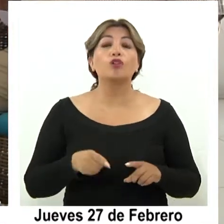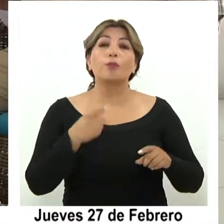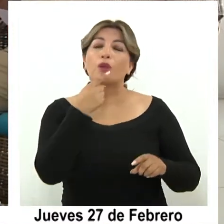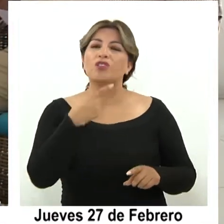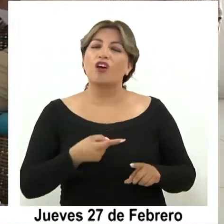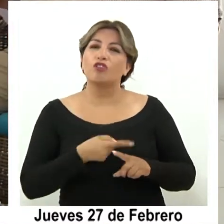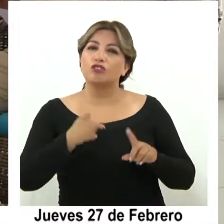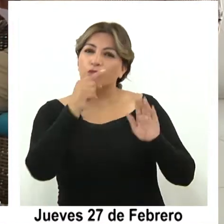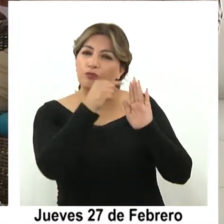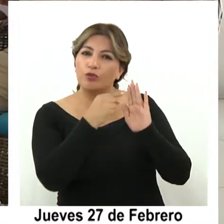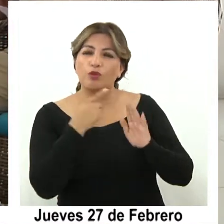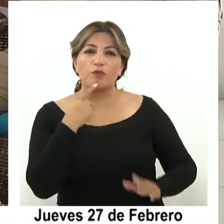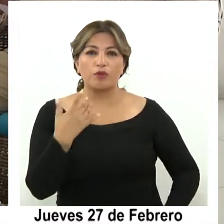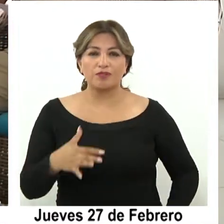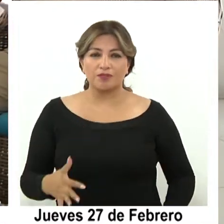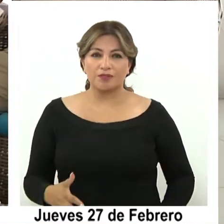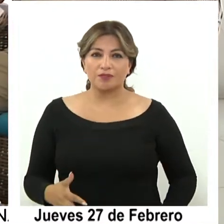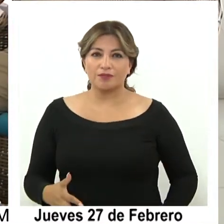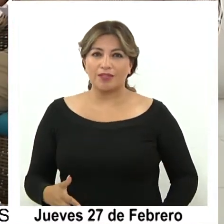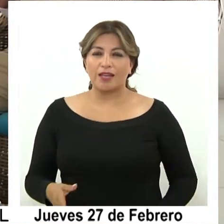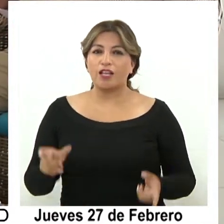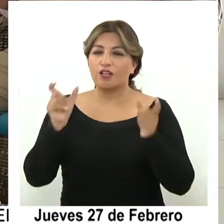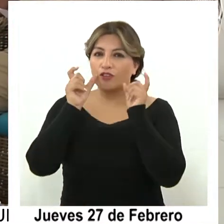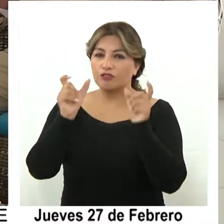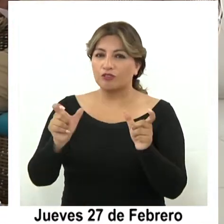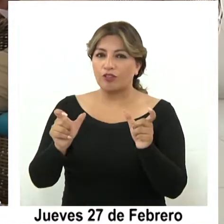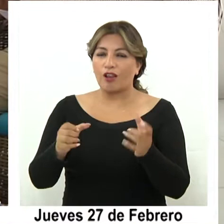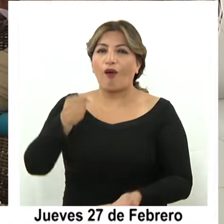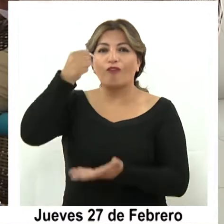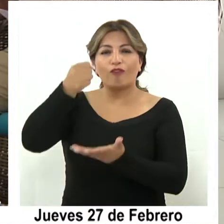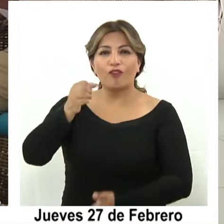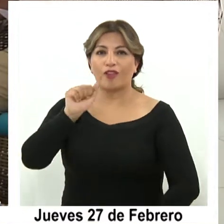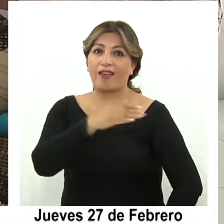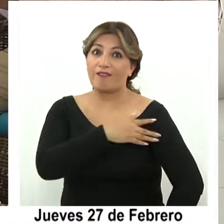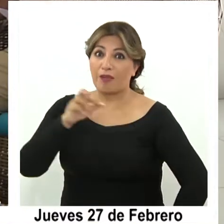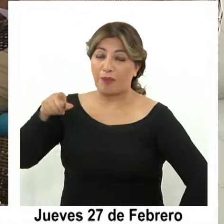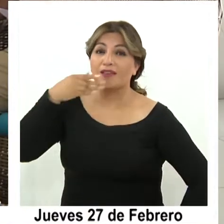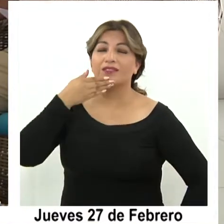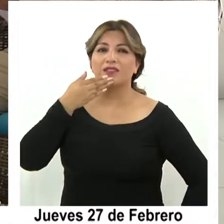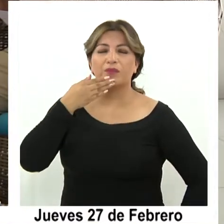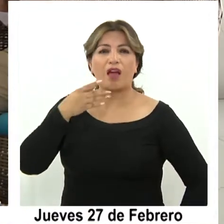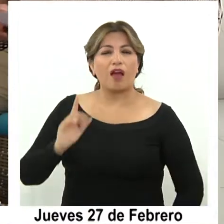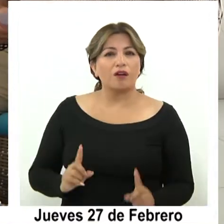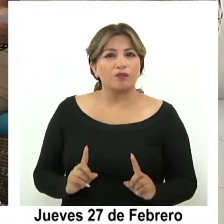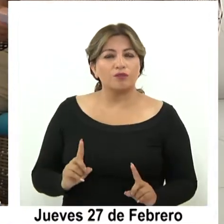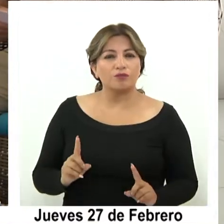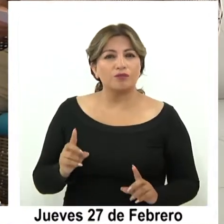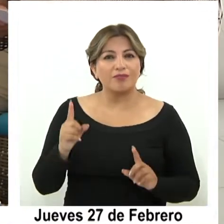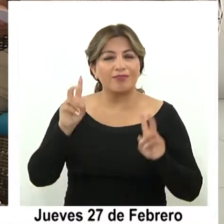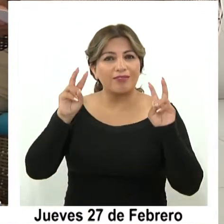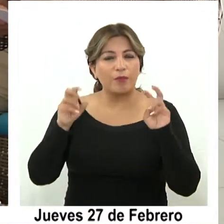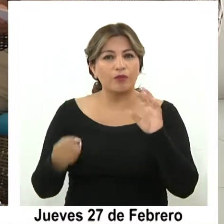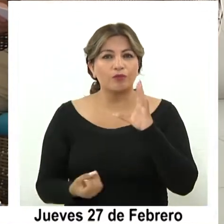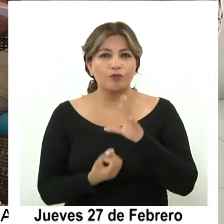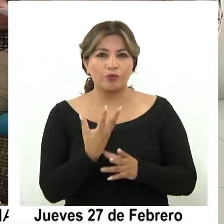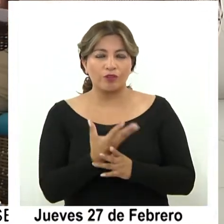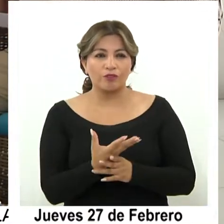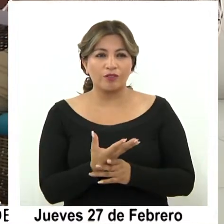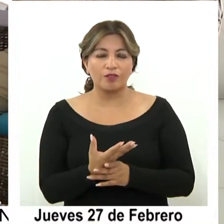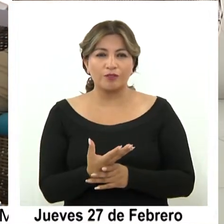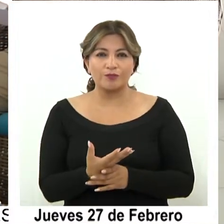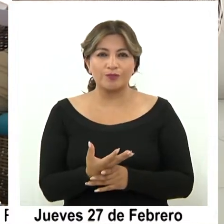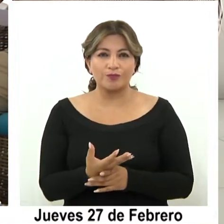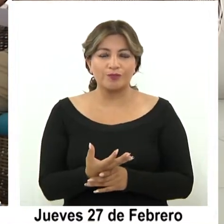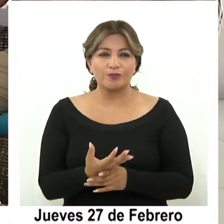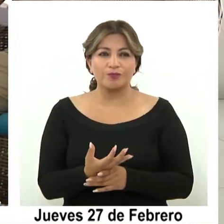punto importante también de esta reforma tiene que ver con la administración de los fondos y, cierto, surge un elemento nuevo que es